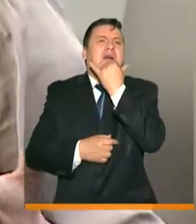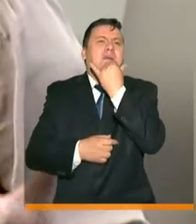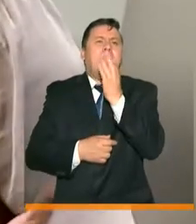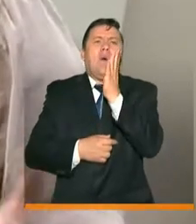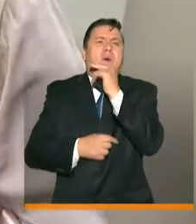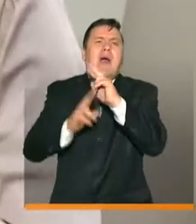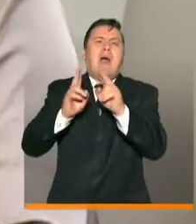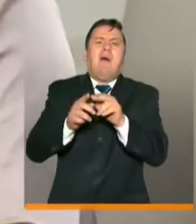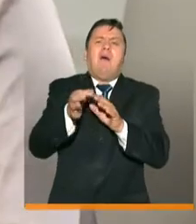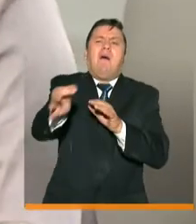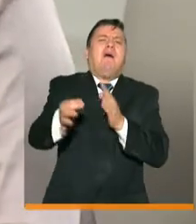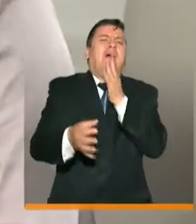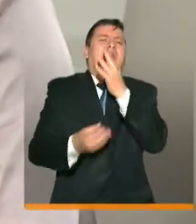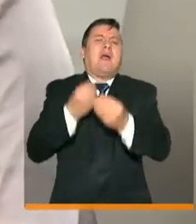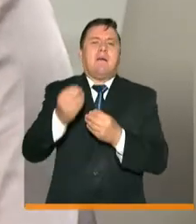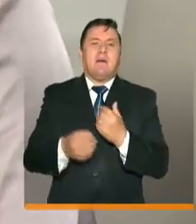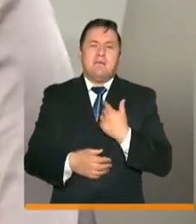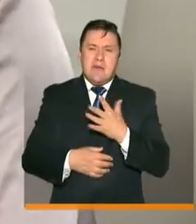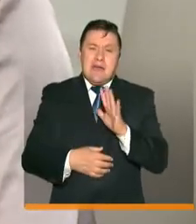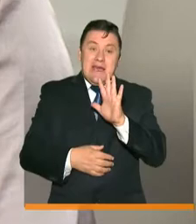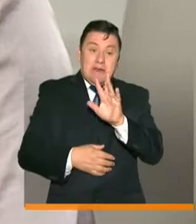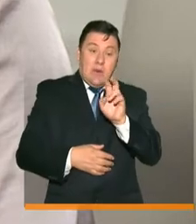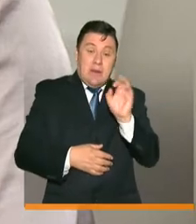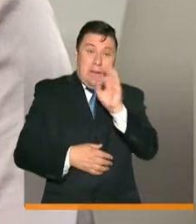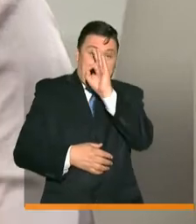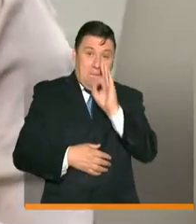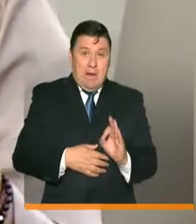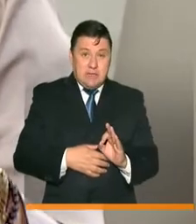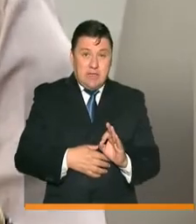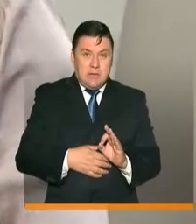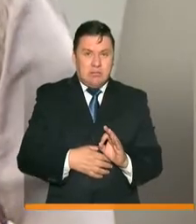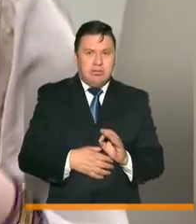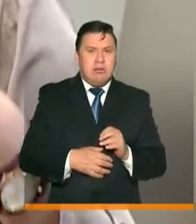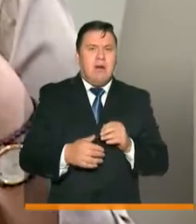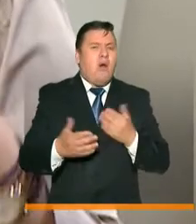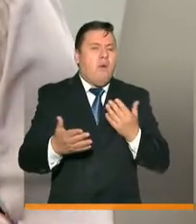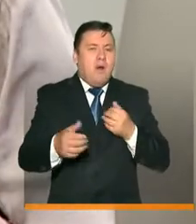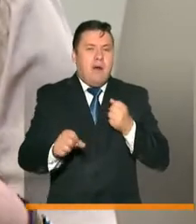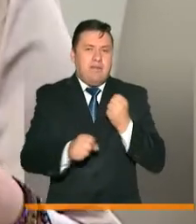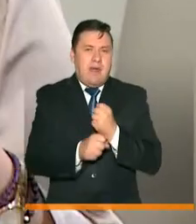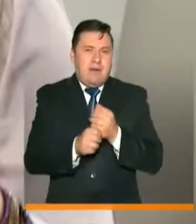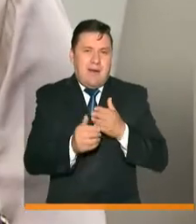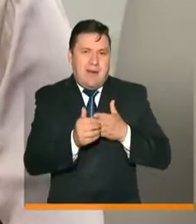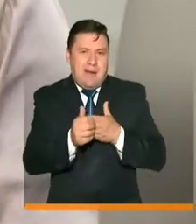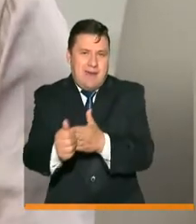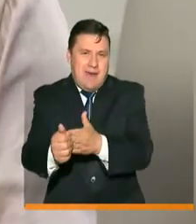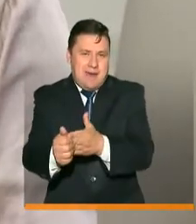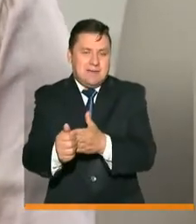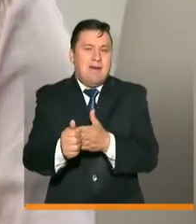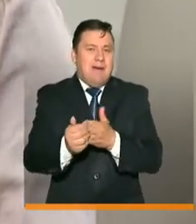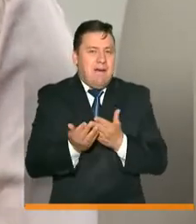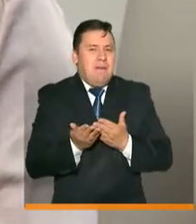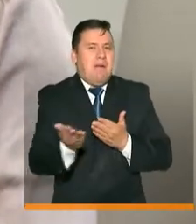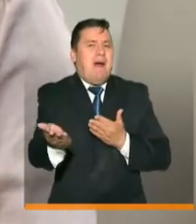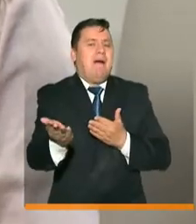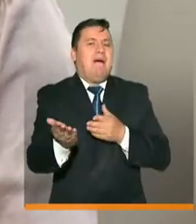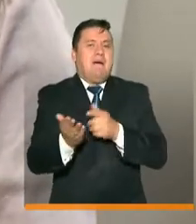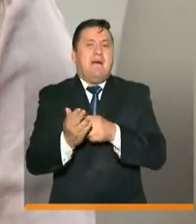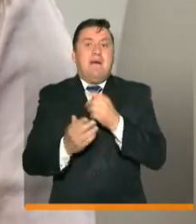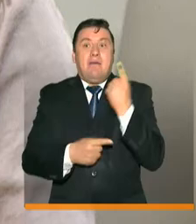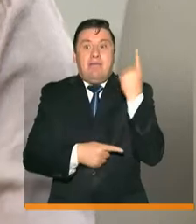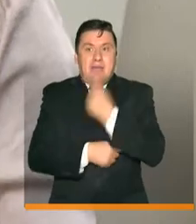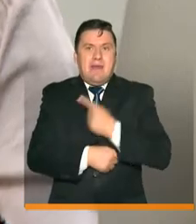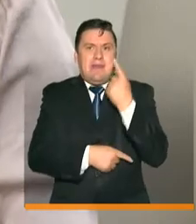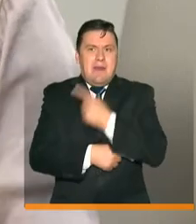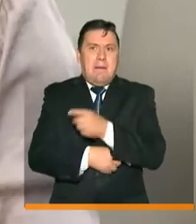no hay conectividad? Tenemos un 57% del sistema trabajando con guías, con materiales y con los apoyos complementarios. Cada día,